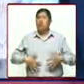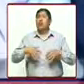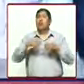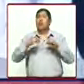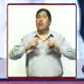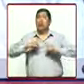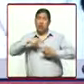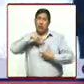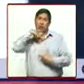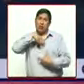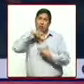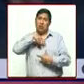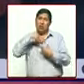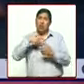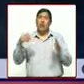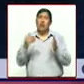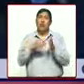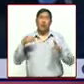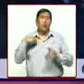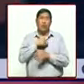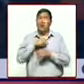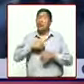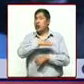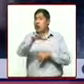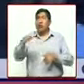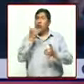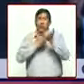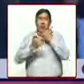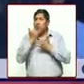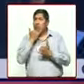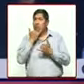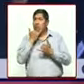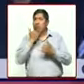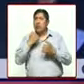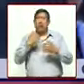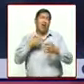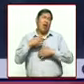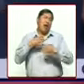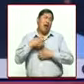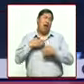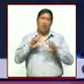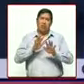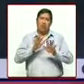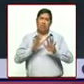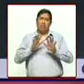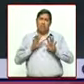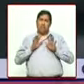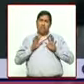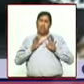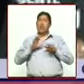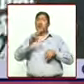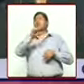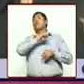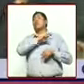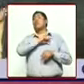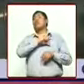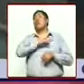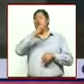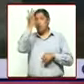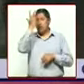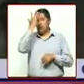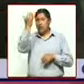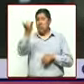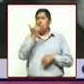y acaba de disparar, como le menciono. De este lado tenemos que los protestantes están alejando de los efectivos policiales